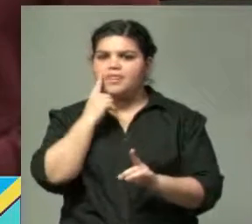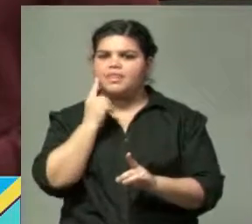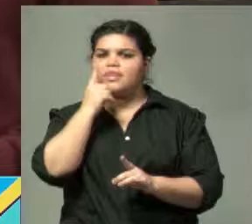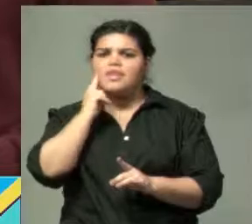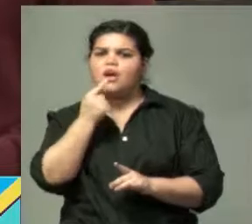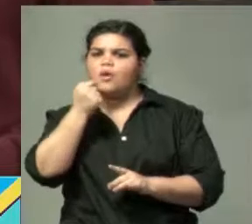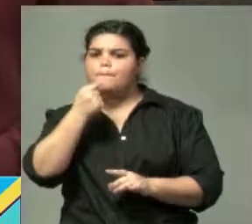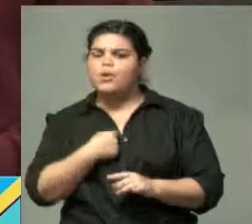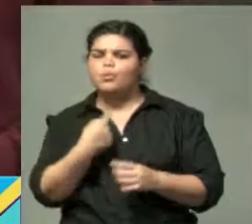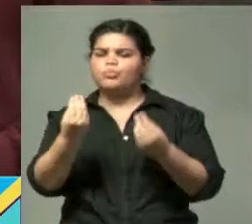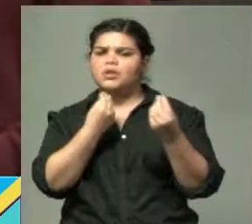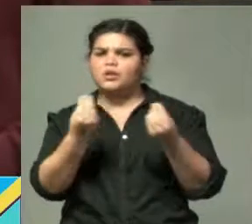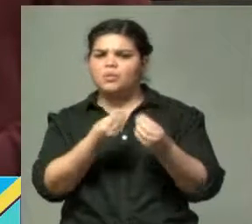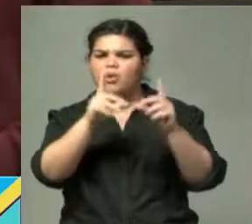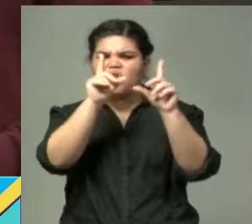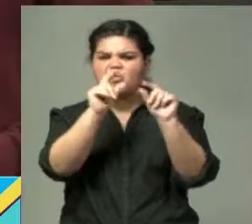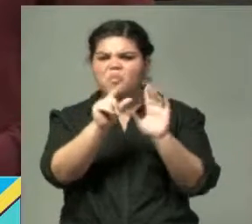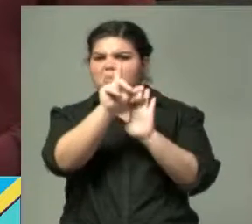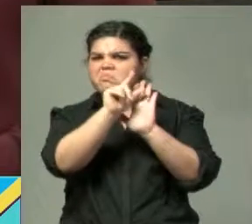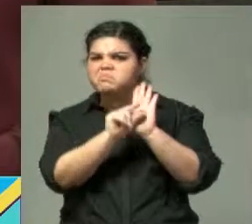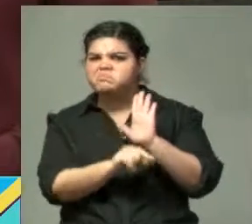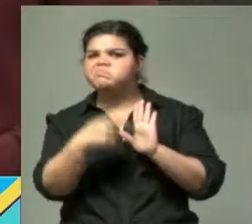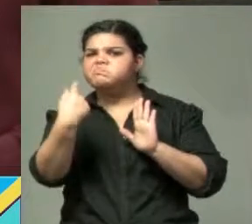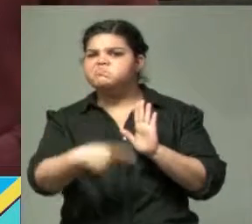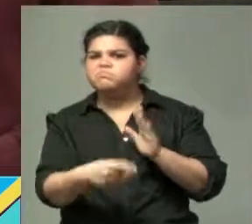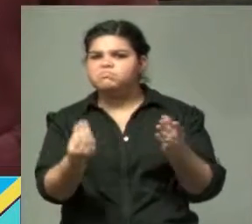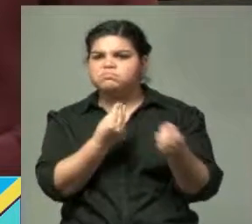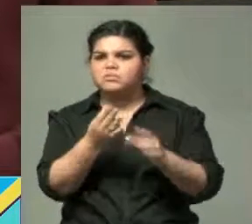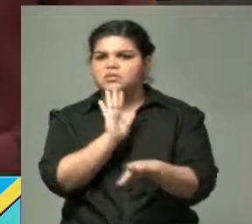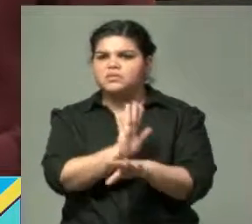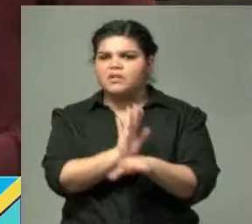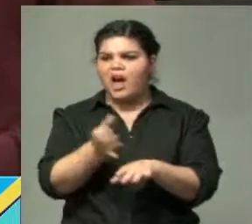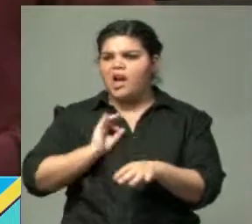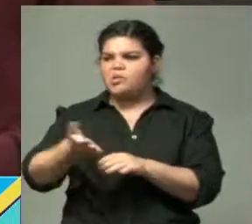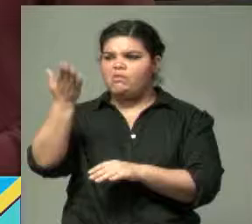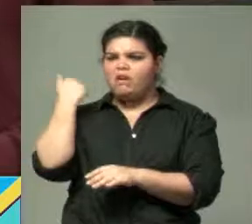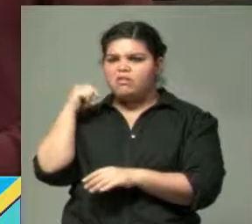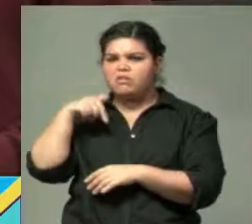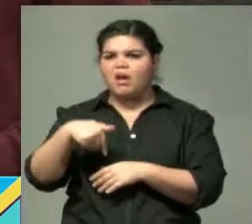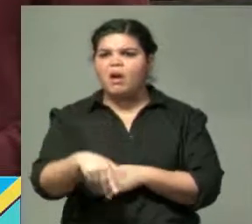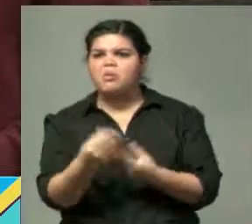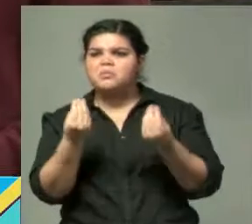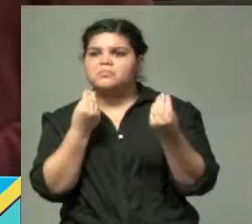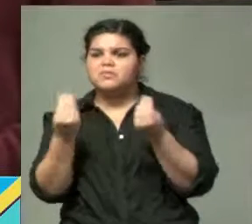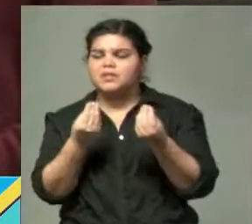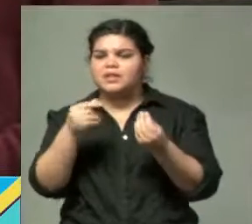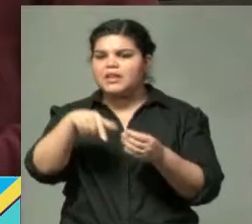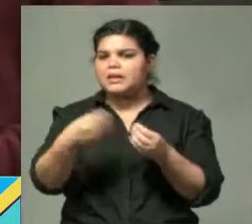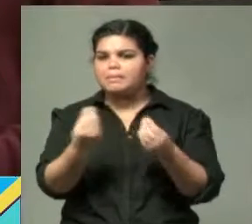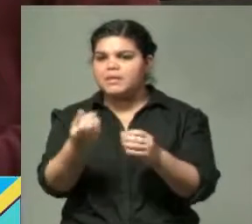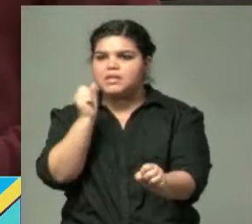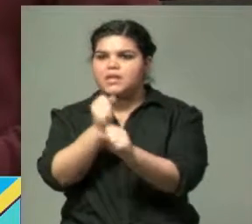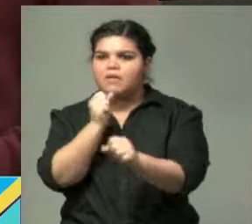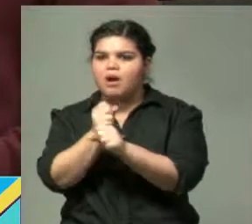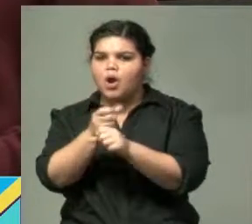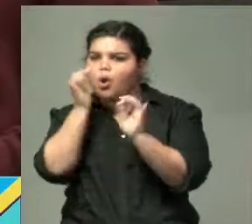estos números? ¿Cómo ha sido desde hace algunos años hasta ahora? ¿Qué está pasando con el empleo joven, con el trabajo